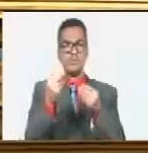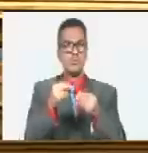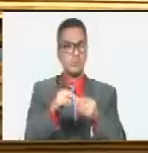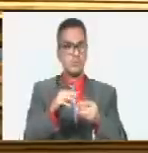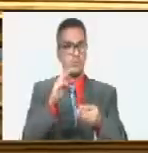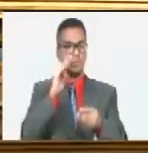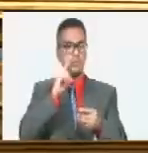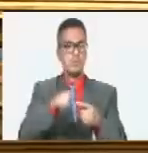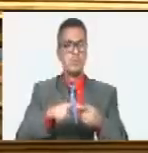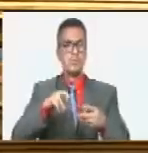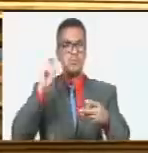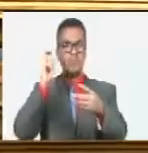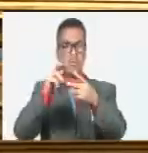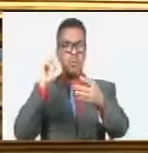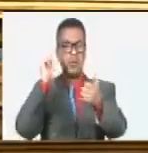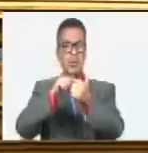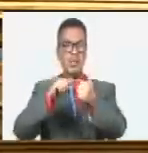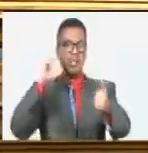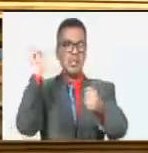Piedras,